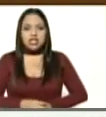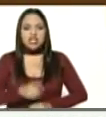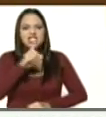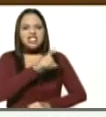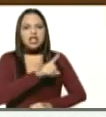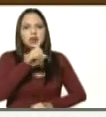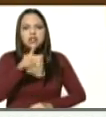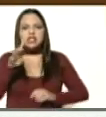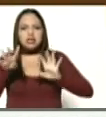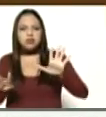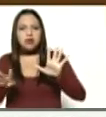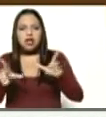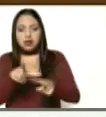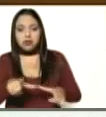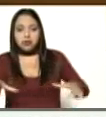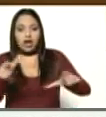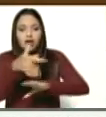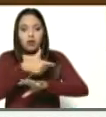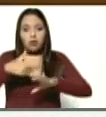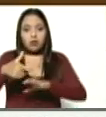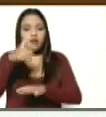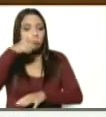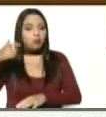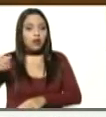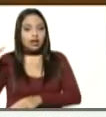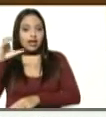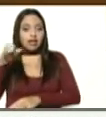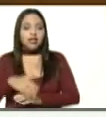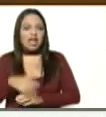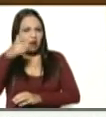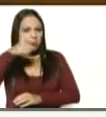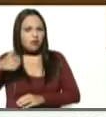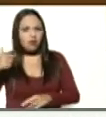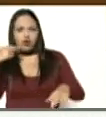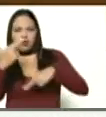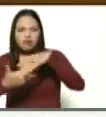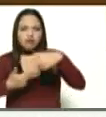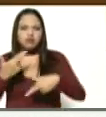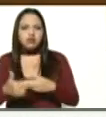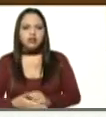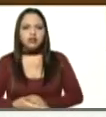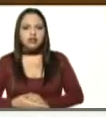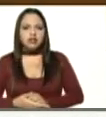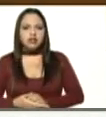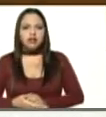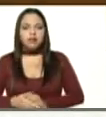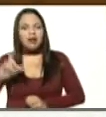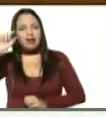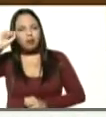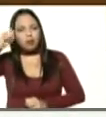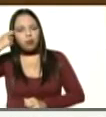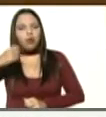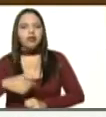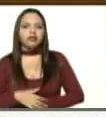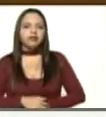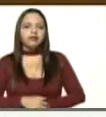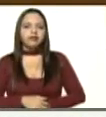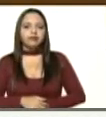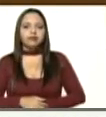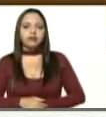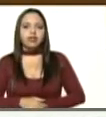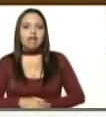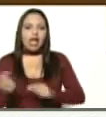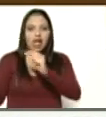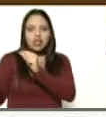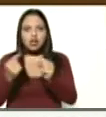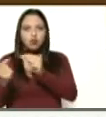ejes de gobierno popular de Caracas, nuestro pueblo revolucionario va a recordar y a